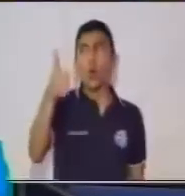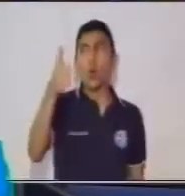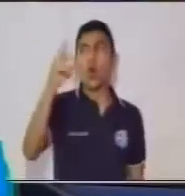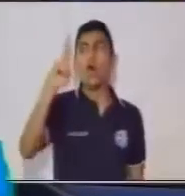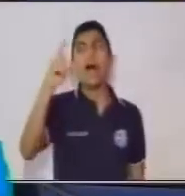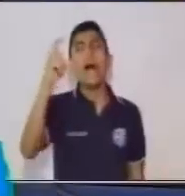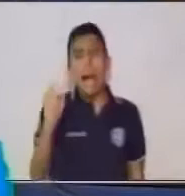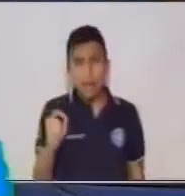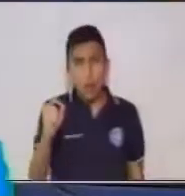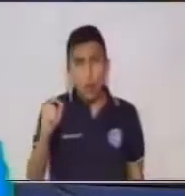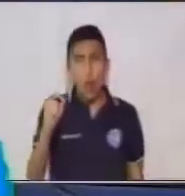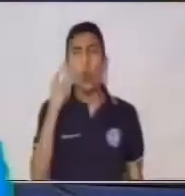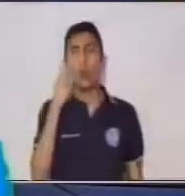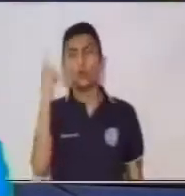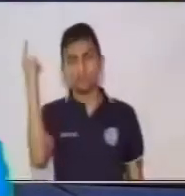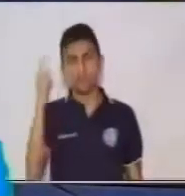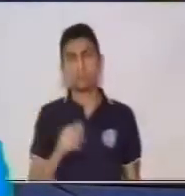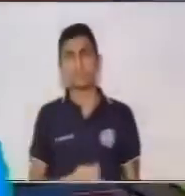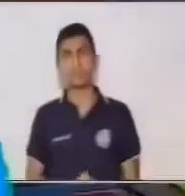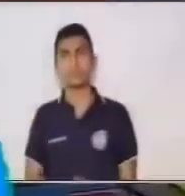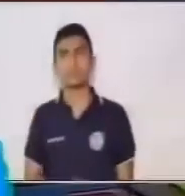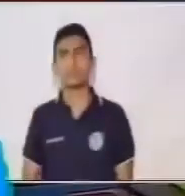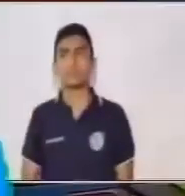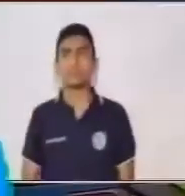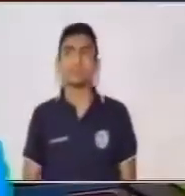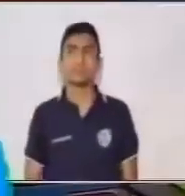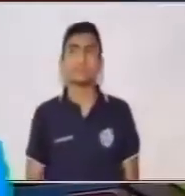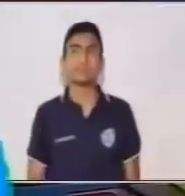Arco. Vamos a colocarla acá también.